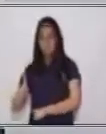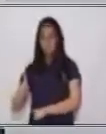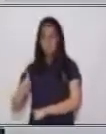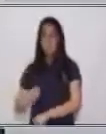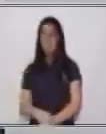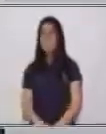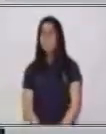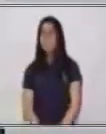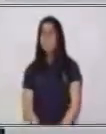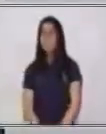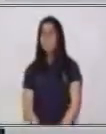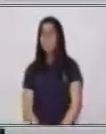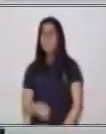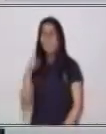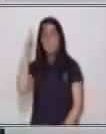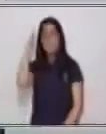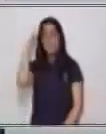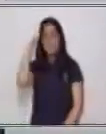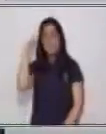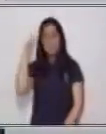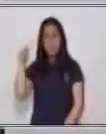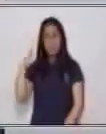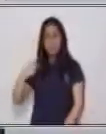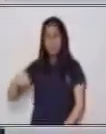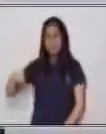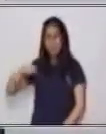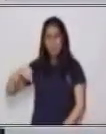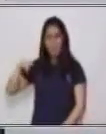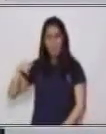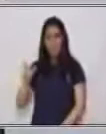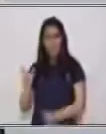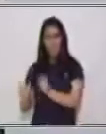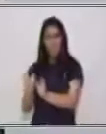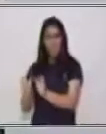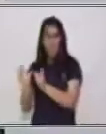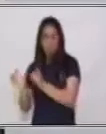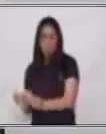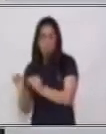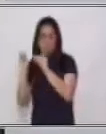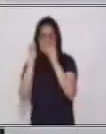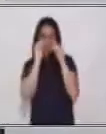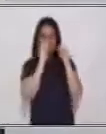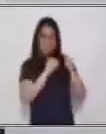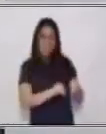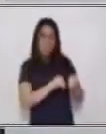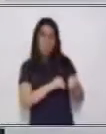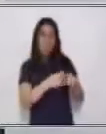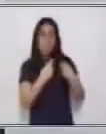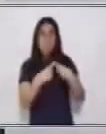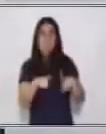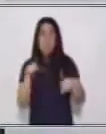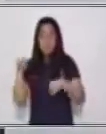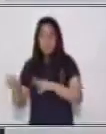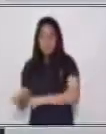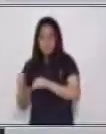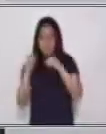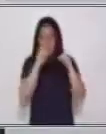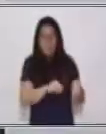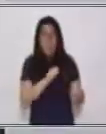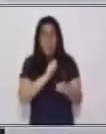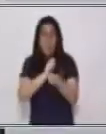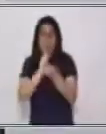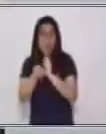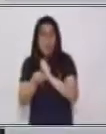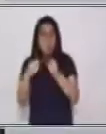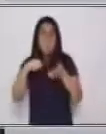Y el más 1, igual, como es positivo, pasa a negativo. Todo esto igual a 0. Ya teniendo el orden de las